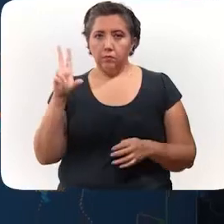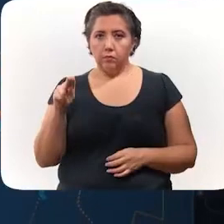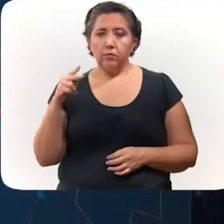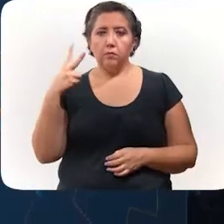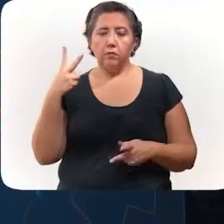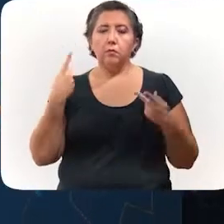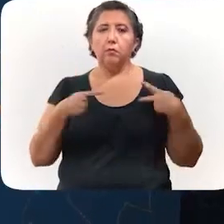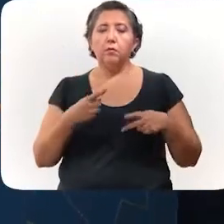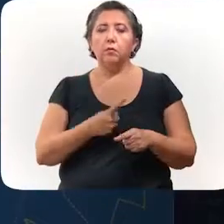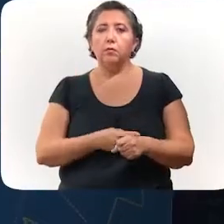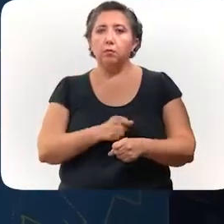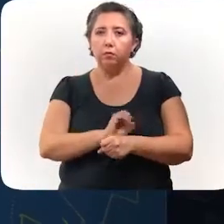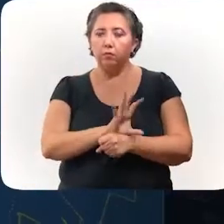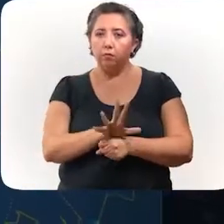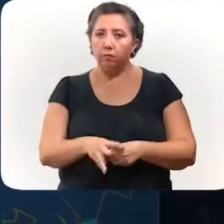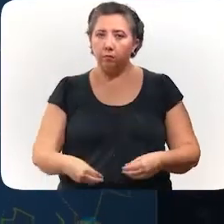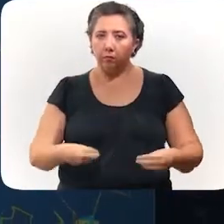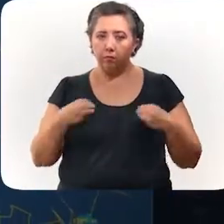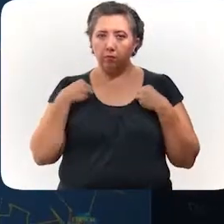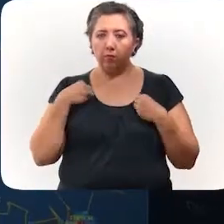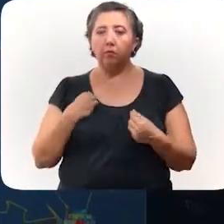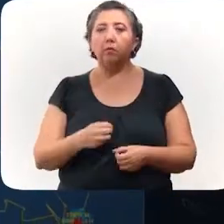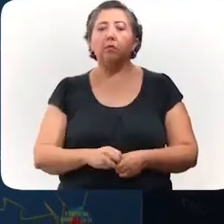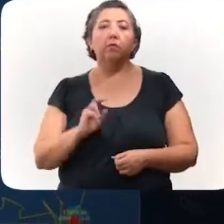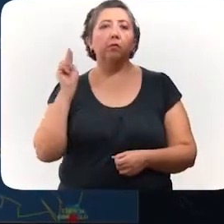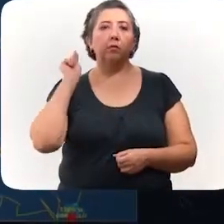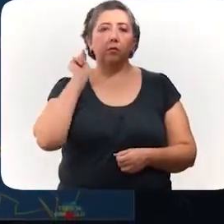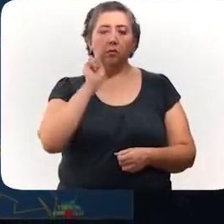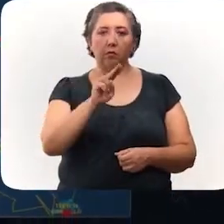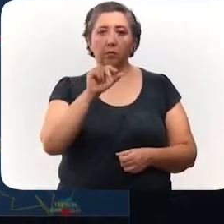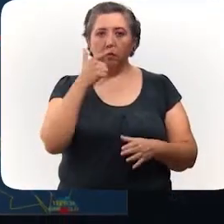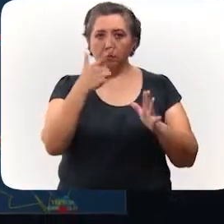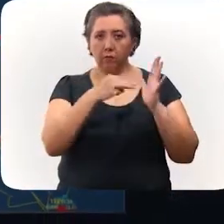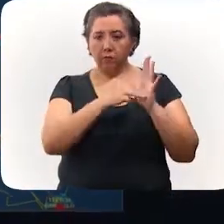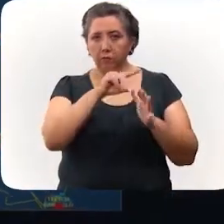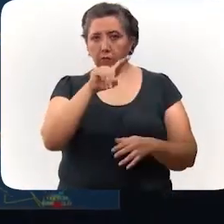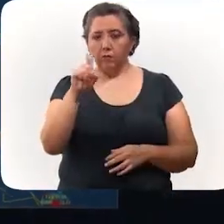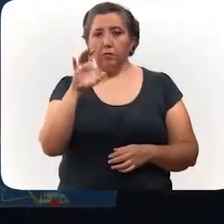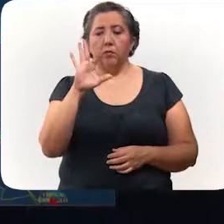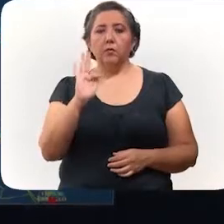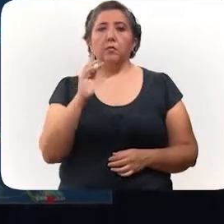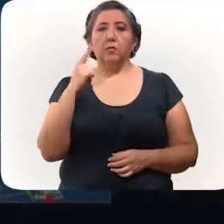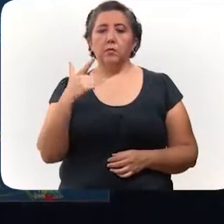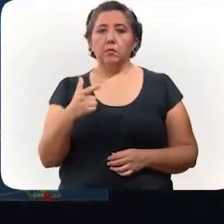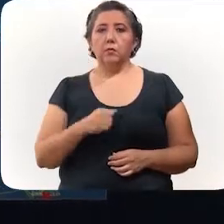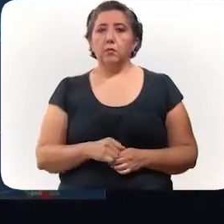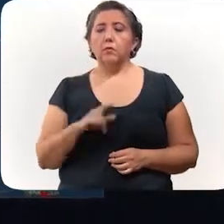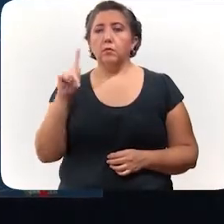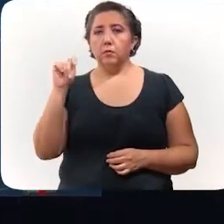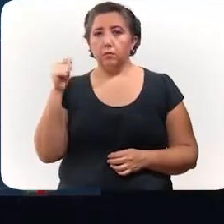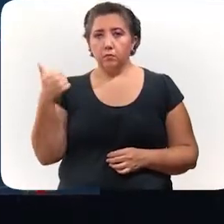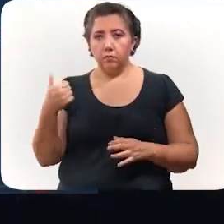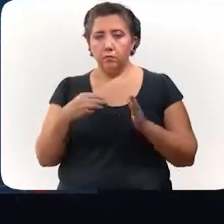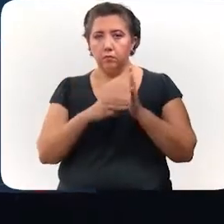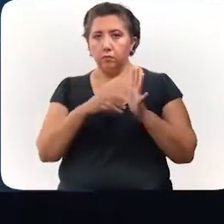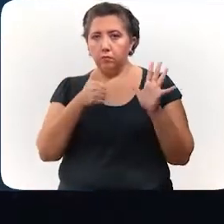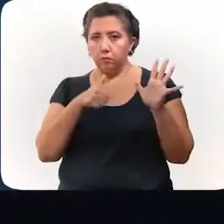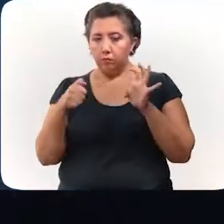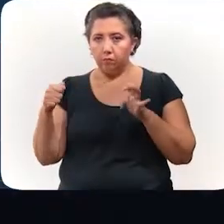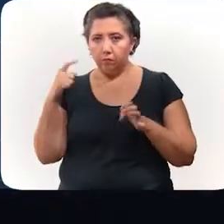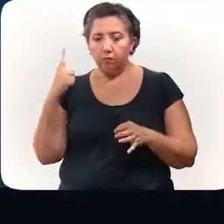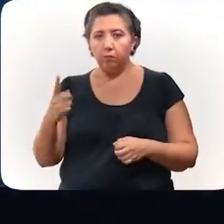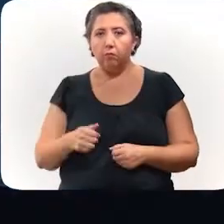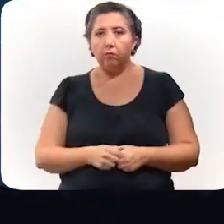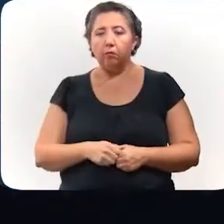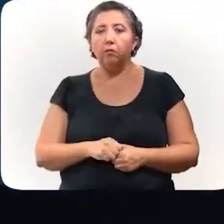46.982 personas contagiadas de coronavirus que viven en la zona norte 12.147, en la zona oriente